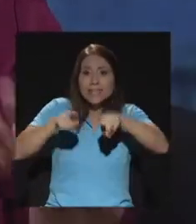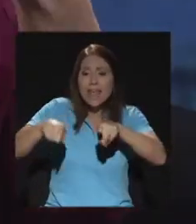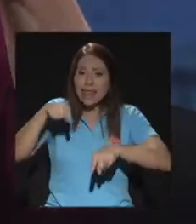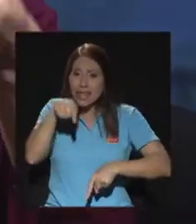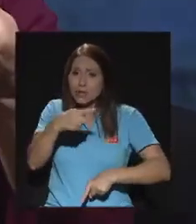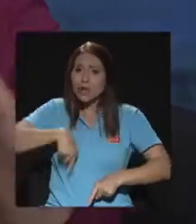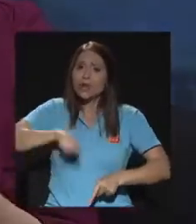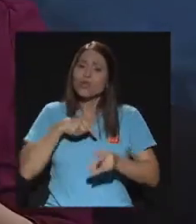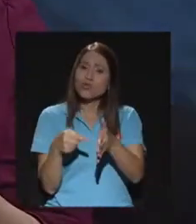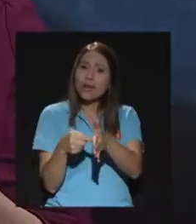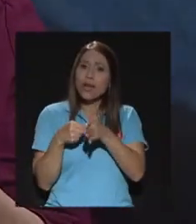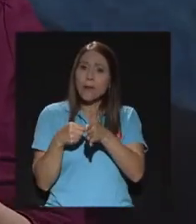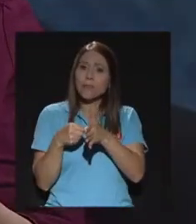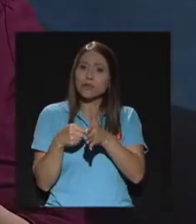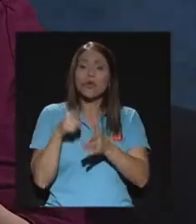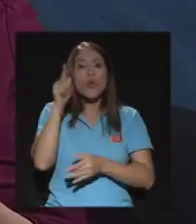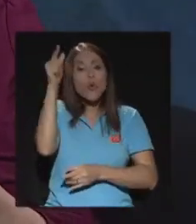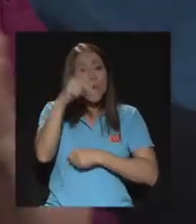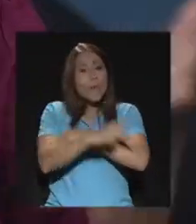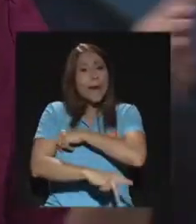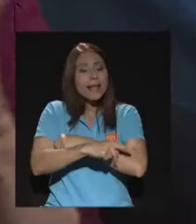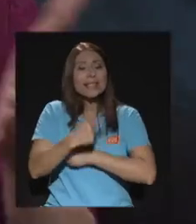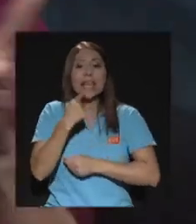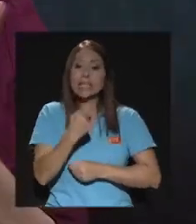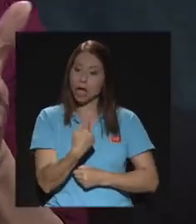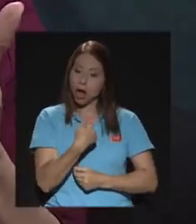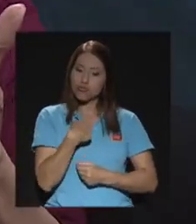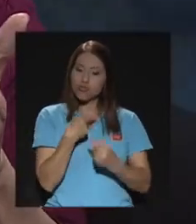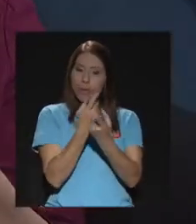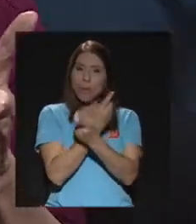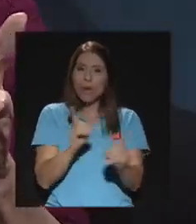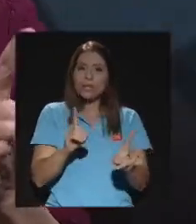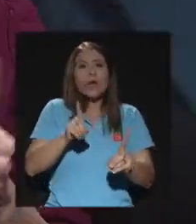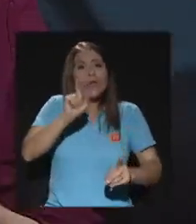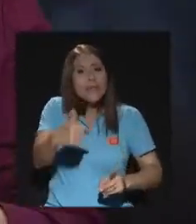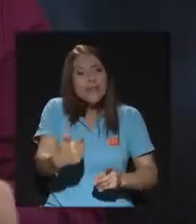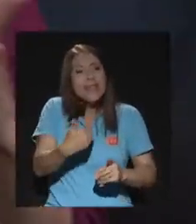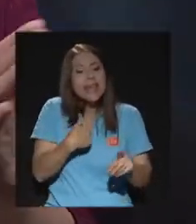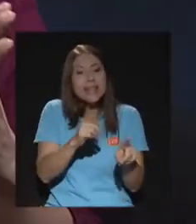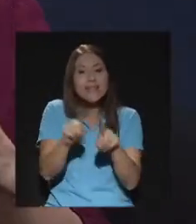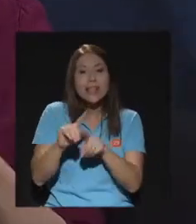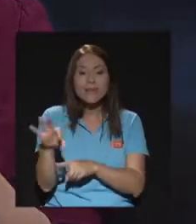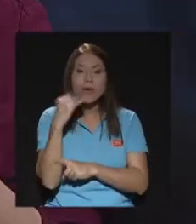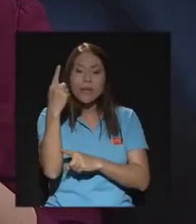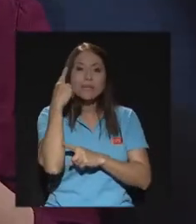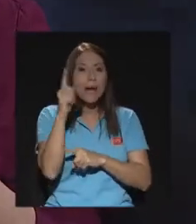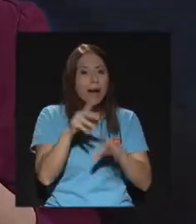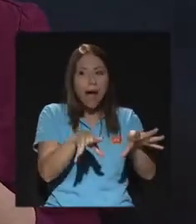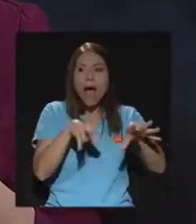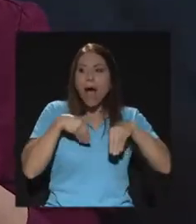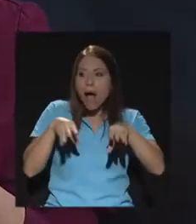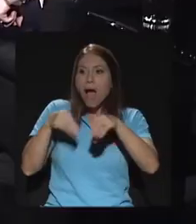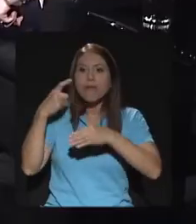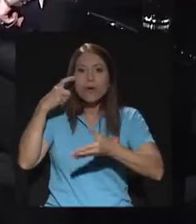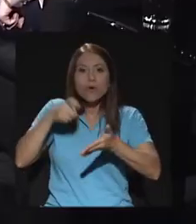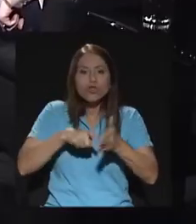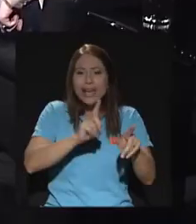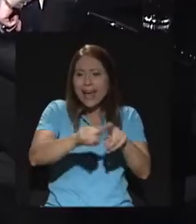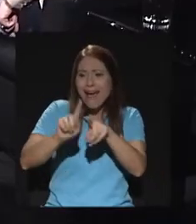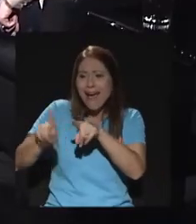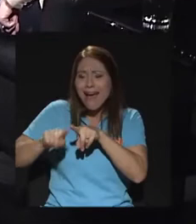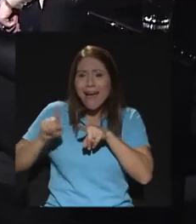reclamamos. Un Estado que se dice democrático, que tenga mecanismos para reconocer esa gran diversidad mediática. Les puedo decir la